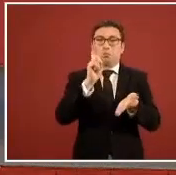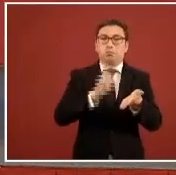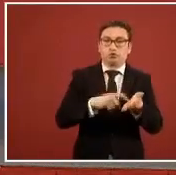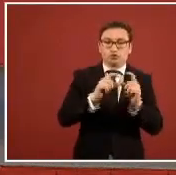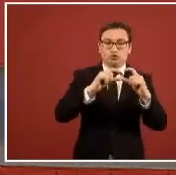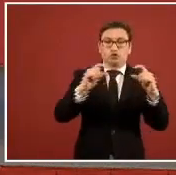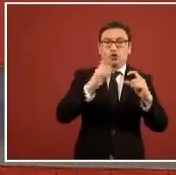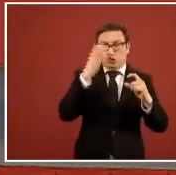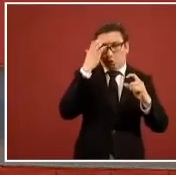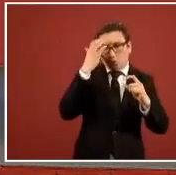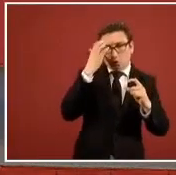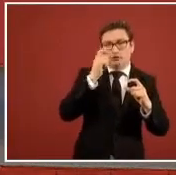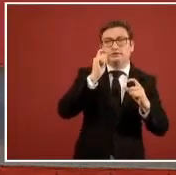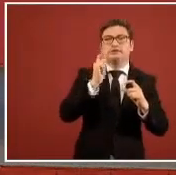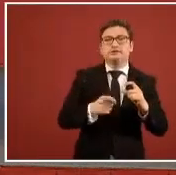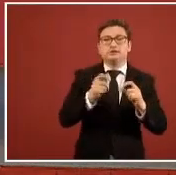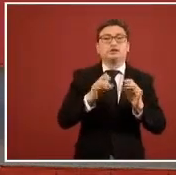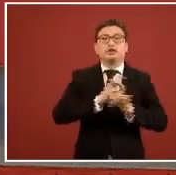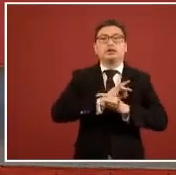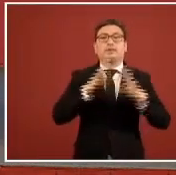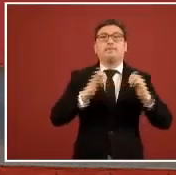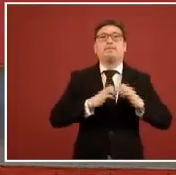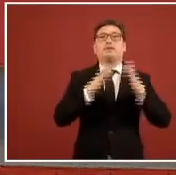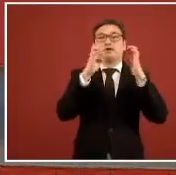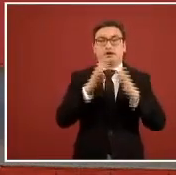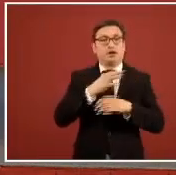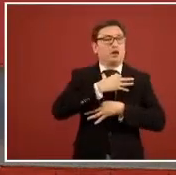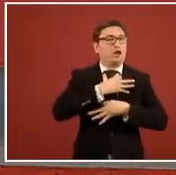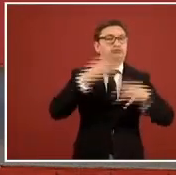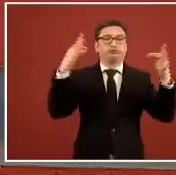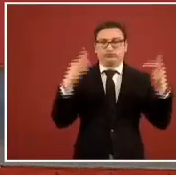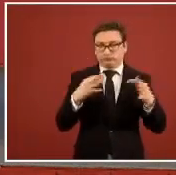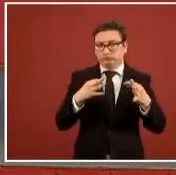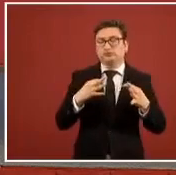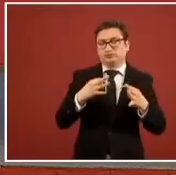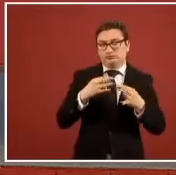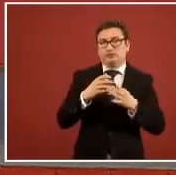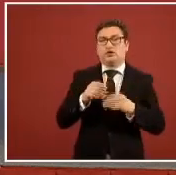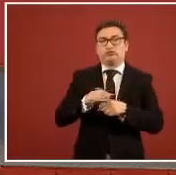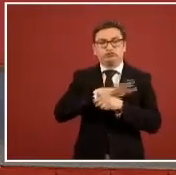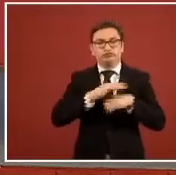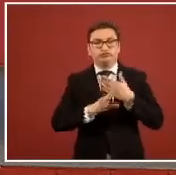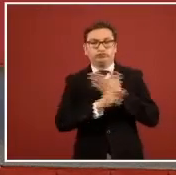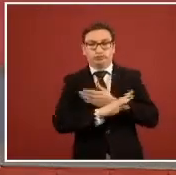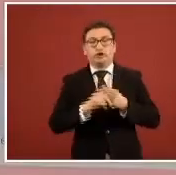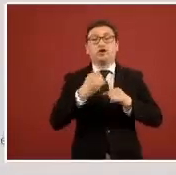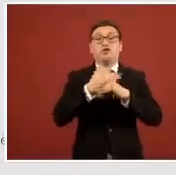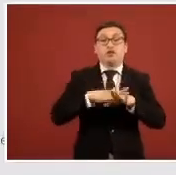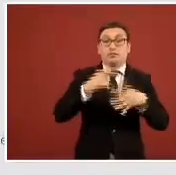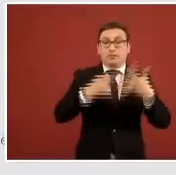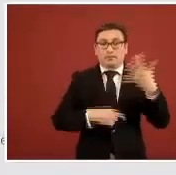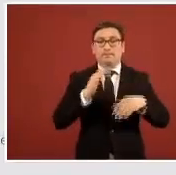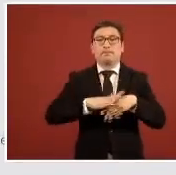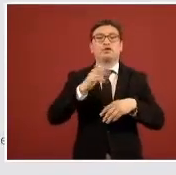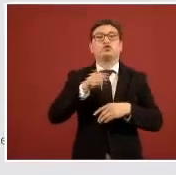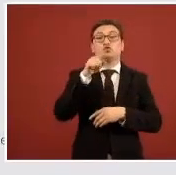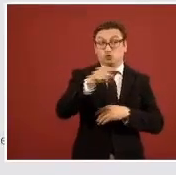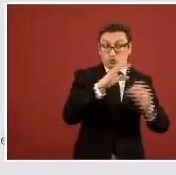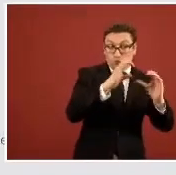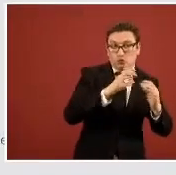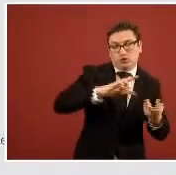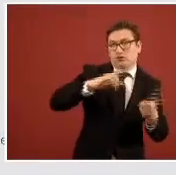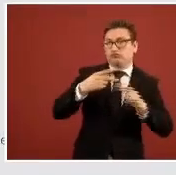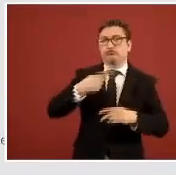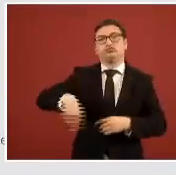botón de conocer las medidas, son las medidas de la emergencia sanitaria declarada, y más información. Si te cuidas tú, nos cuidamos todos, cómo se